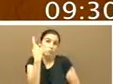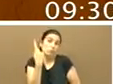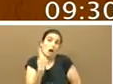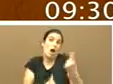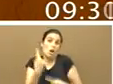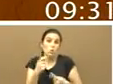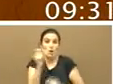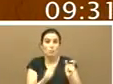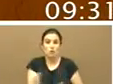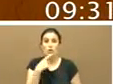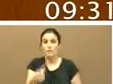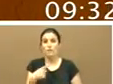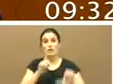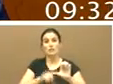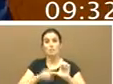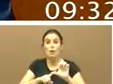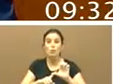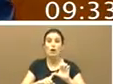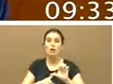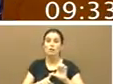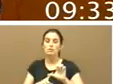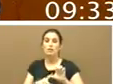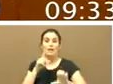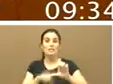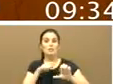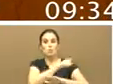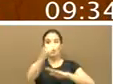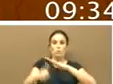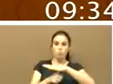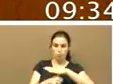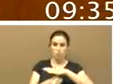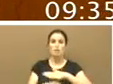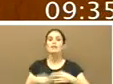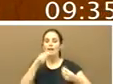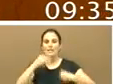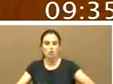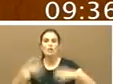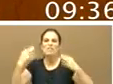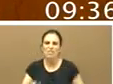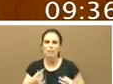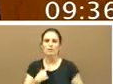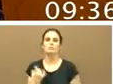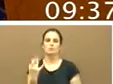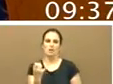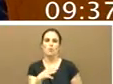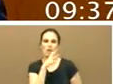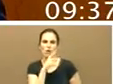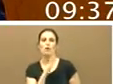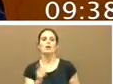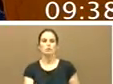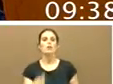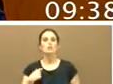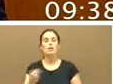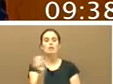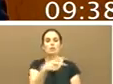en quitarle a Extremadura el papel que la historia siempre habrá de reconocerles. El resultado, señoría, fue que